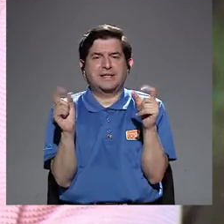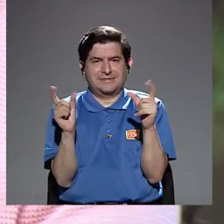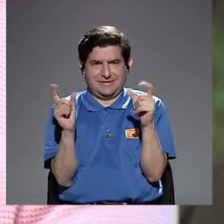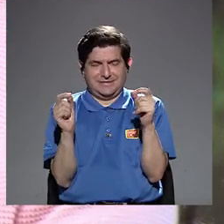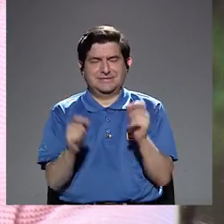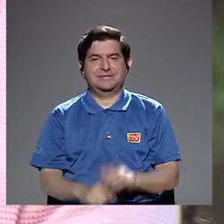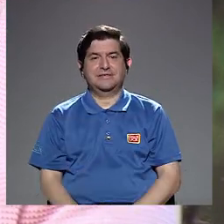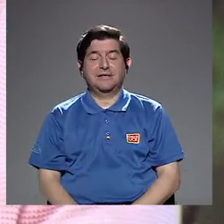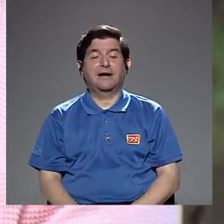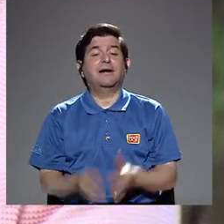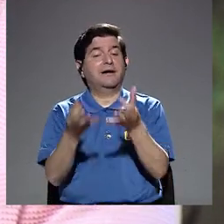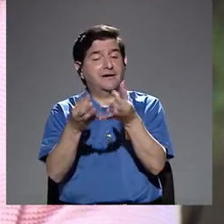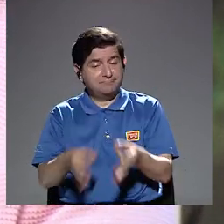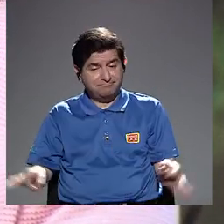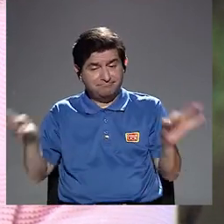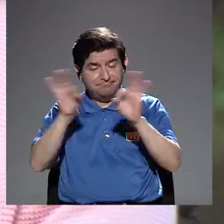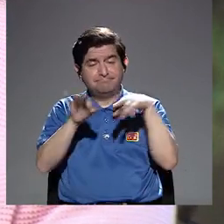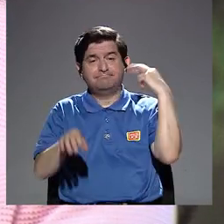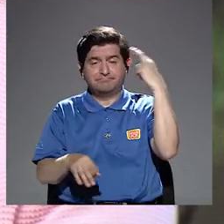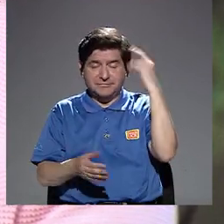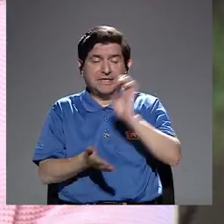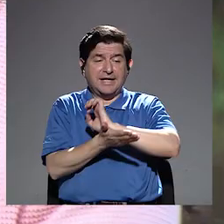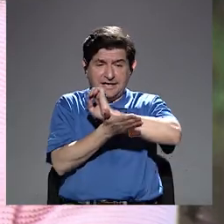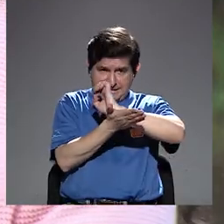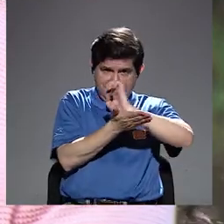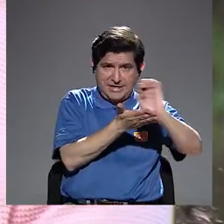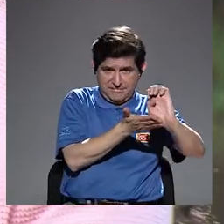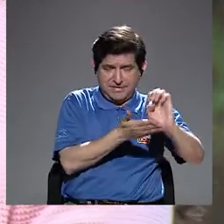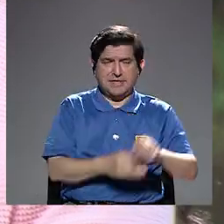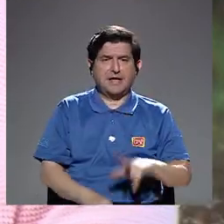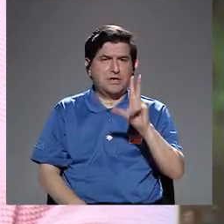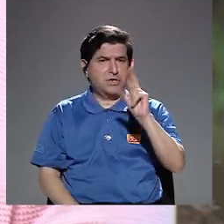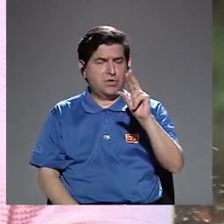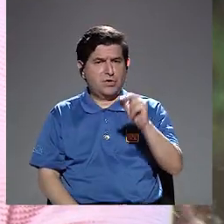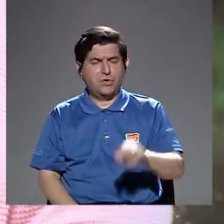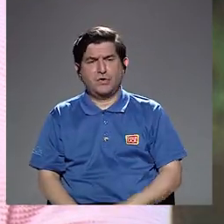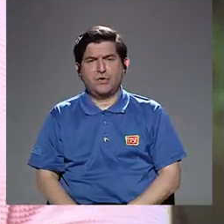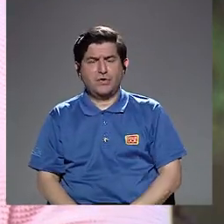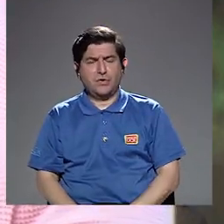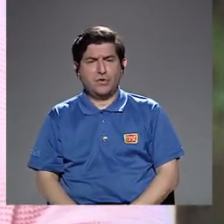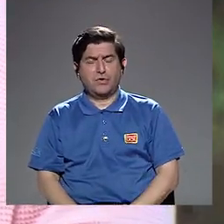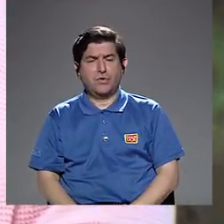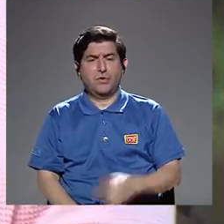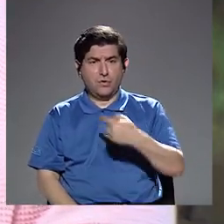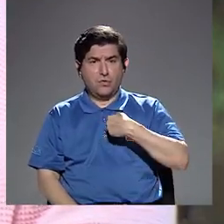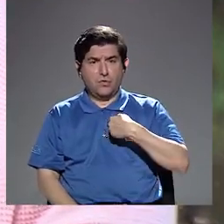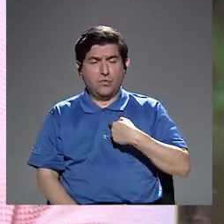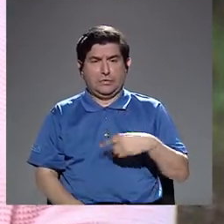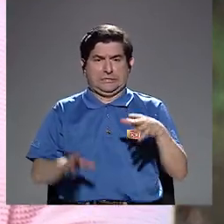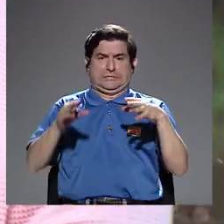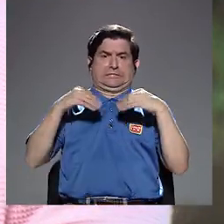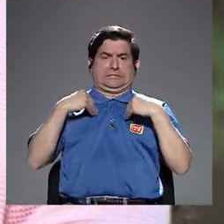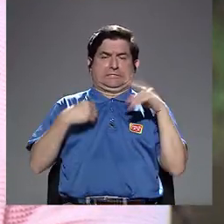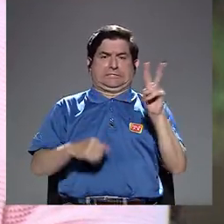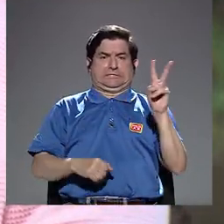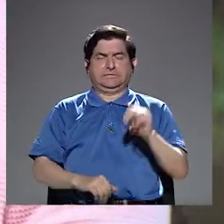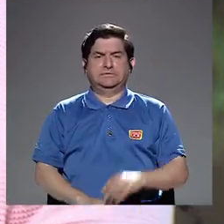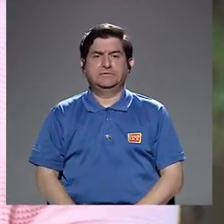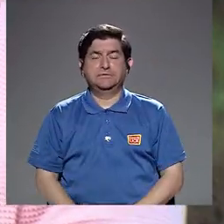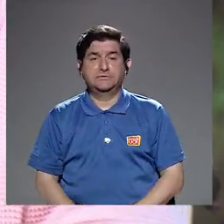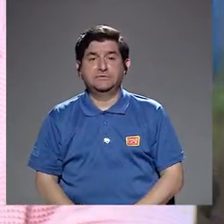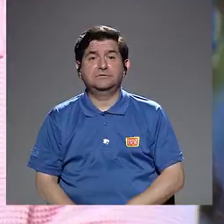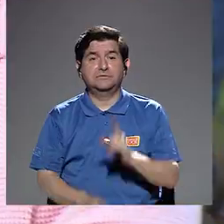asociadas al cáncer. Es de ahí que es sumamente importante la prevención para no contraer o evitar, pues en toda costa, contraer el